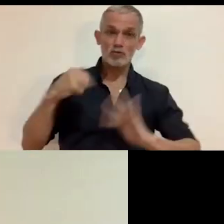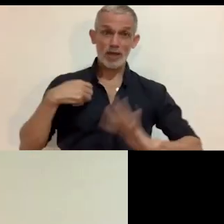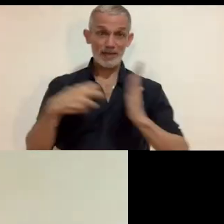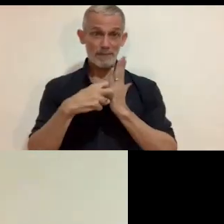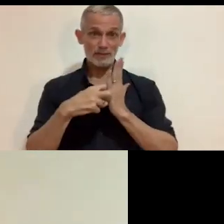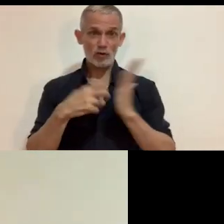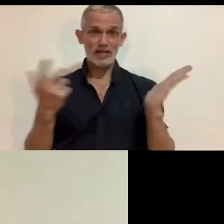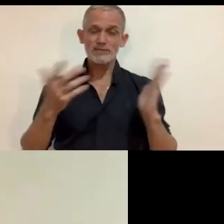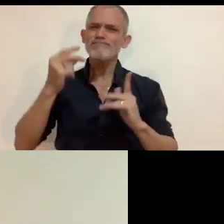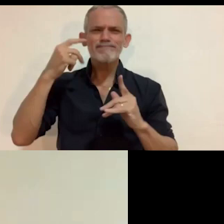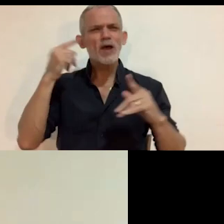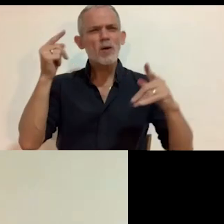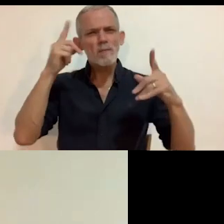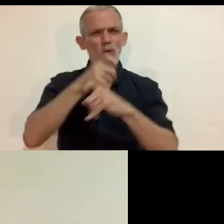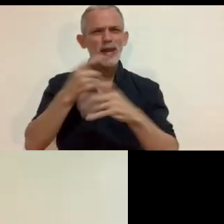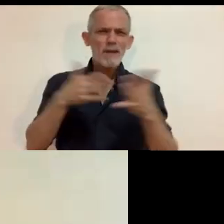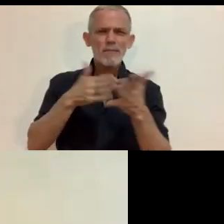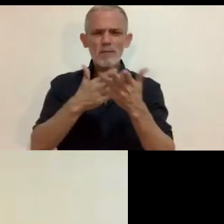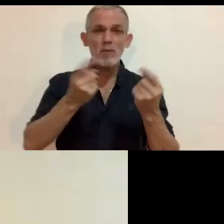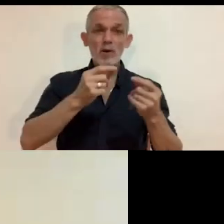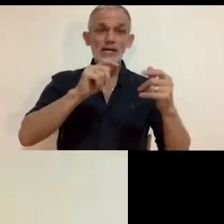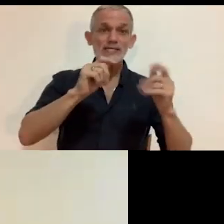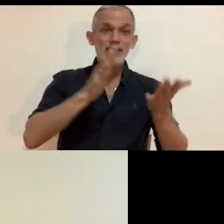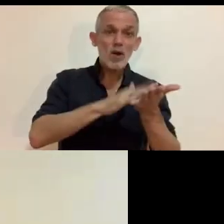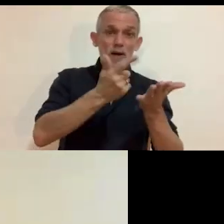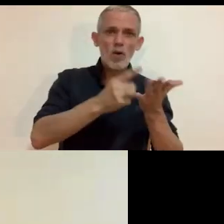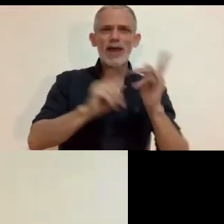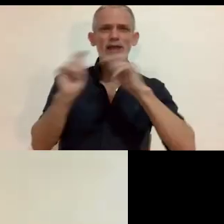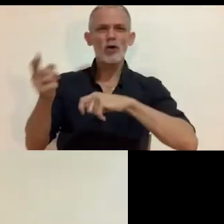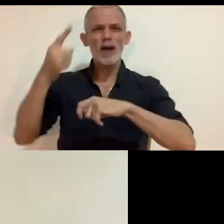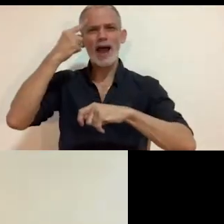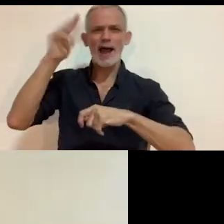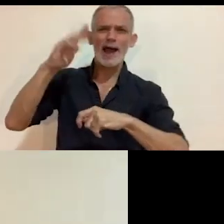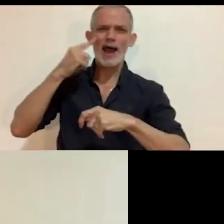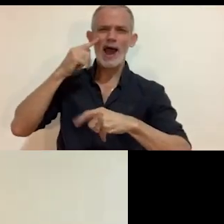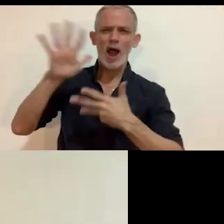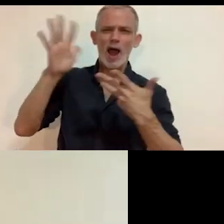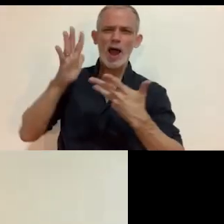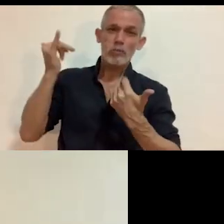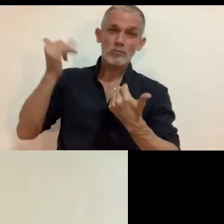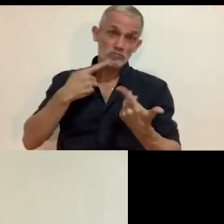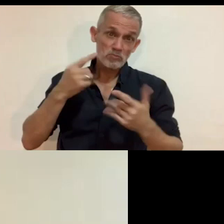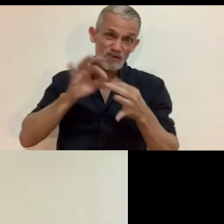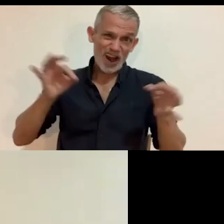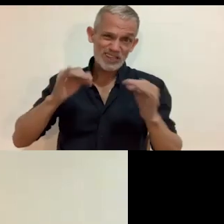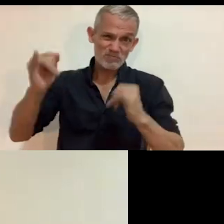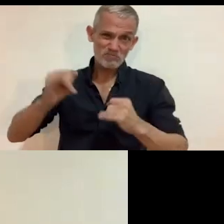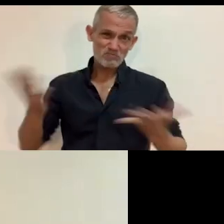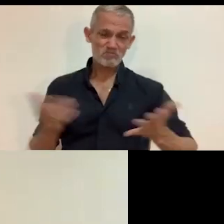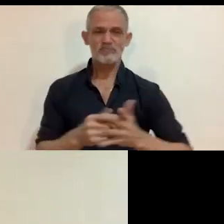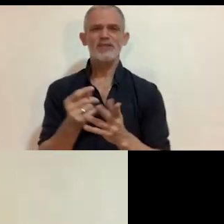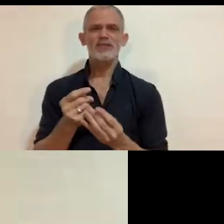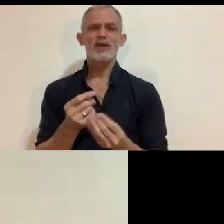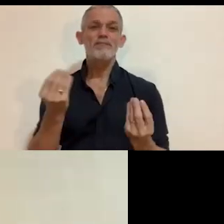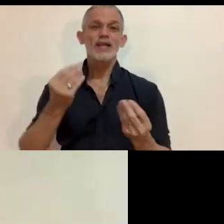esto. Es como una aseveración, ¿no es cierto?, de las presunciones, que las aplicamos sobre cuando no